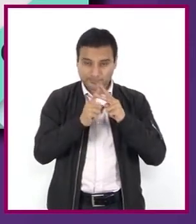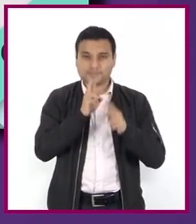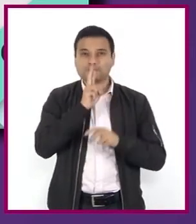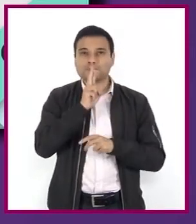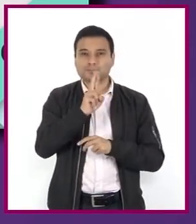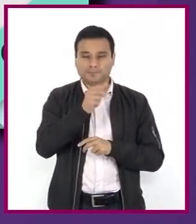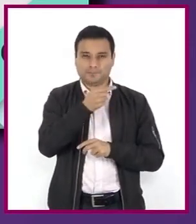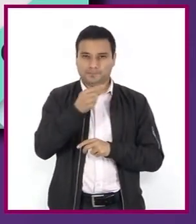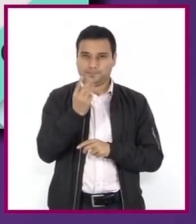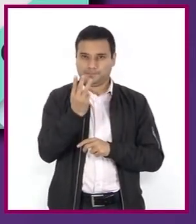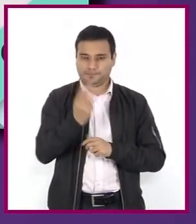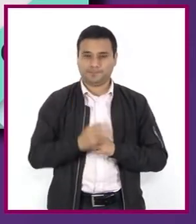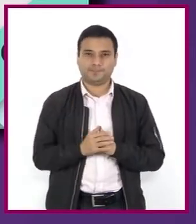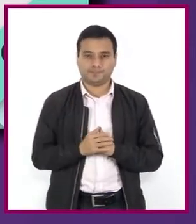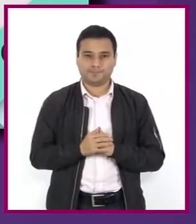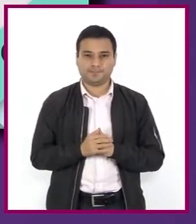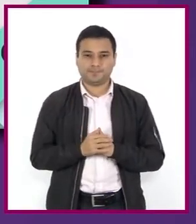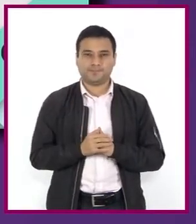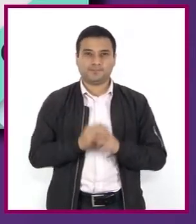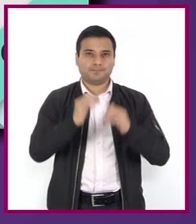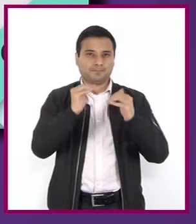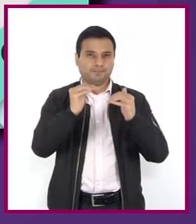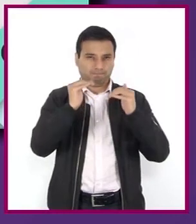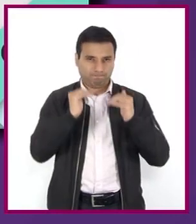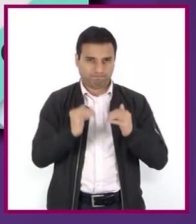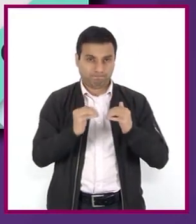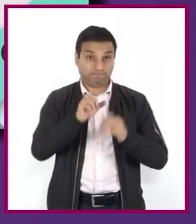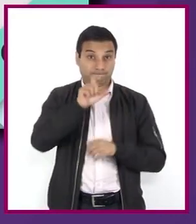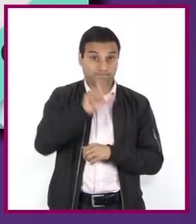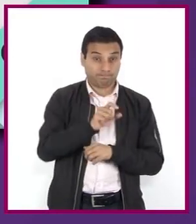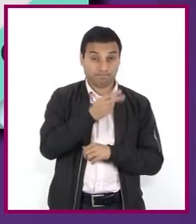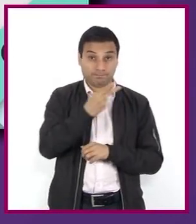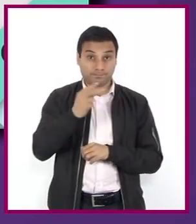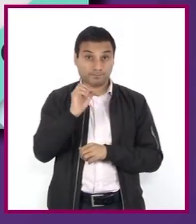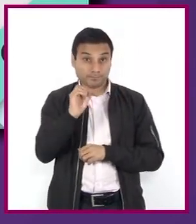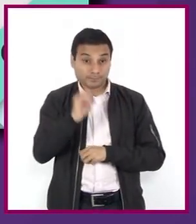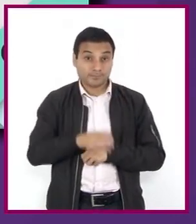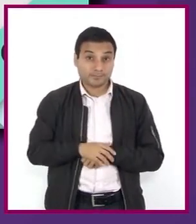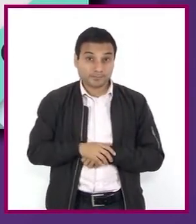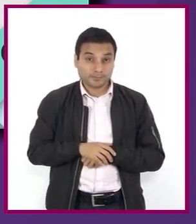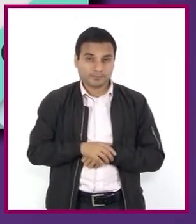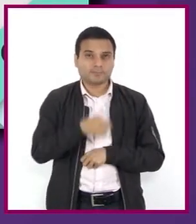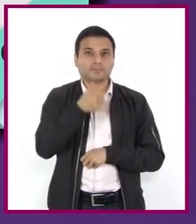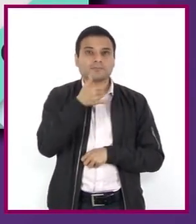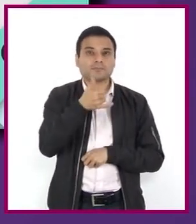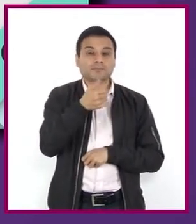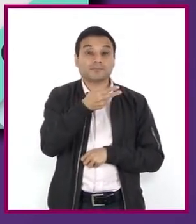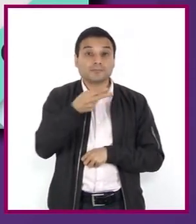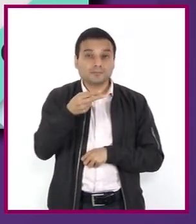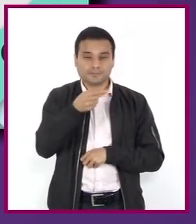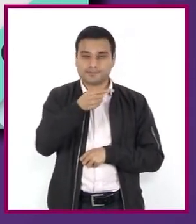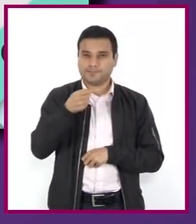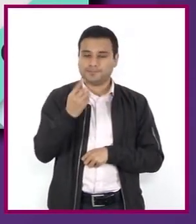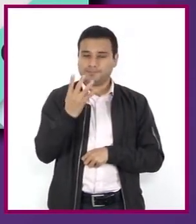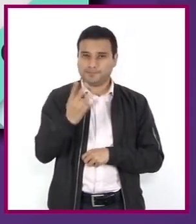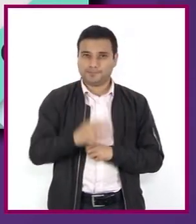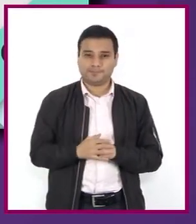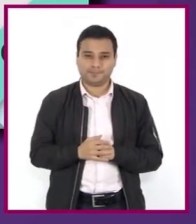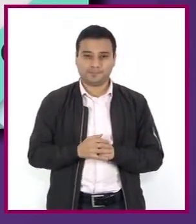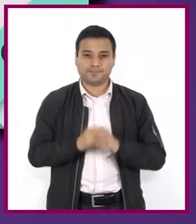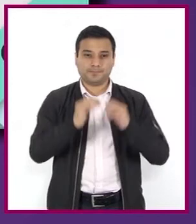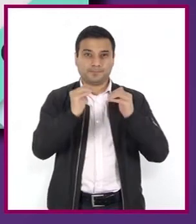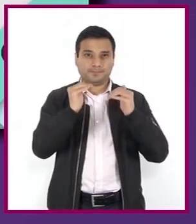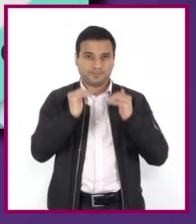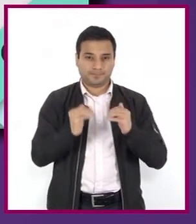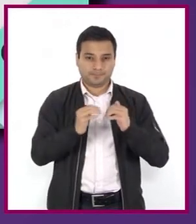3 negativo. En x igual a 0, el valor de y es de 4 negativo, y en